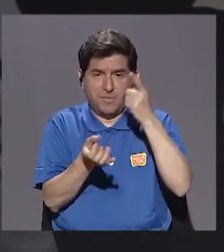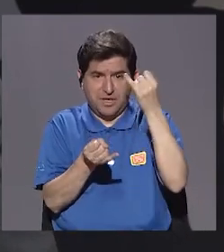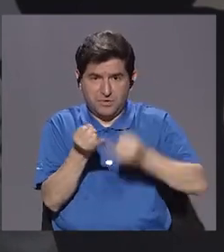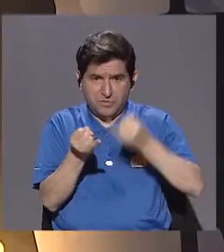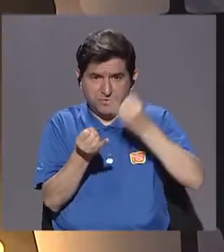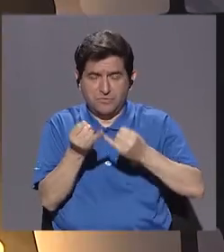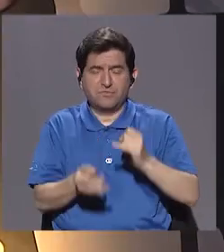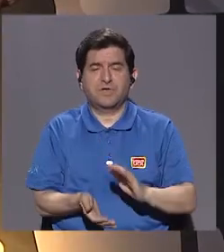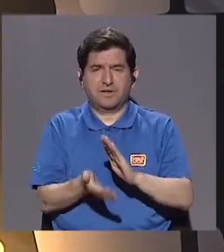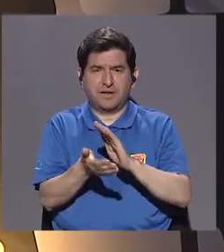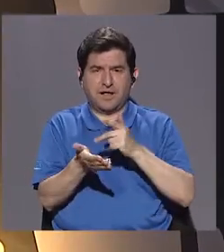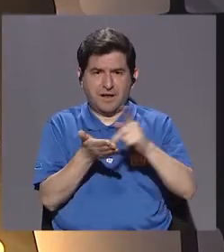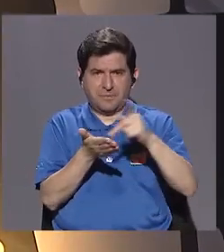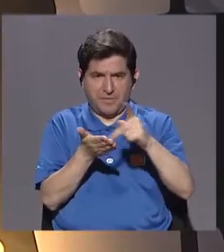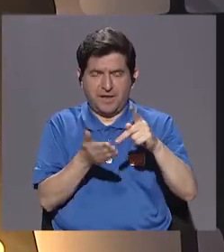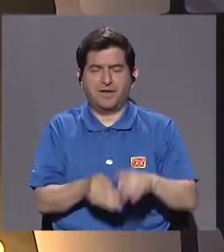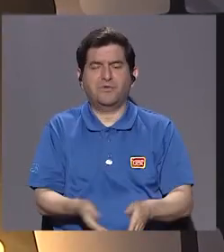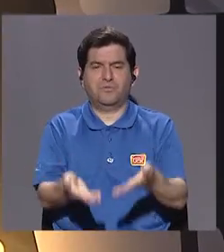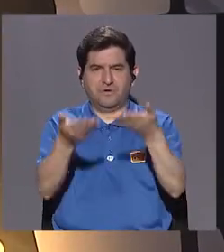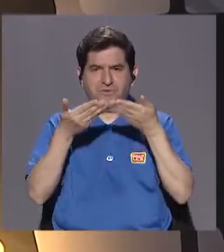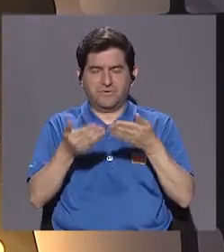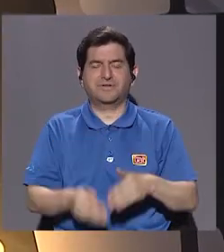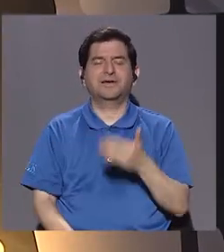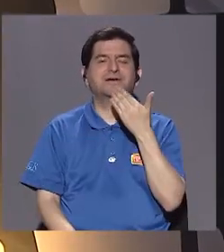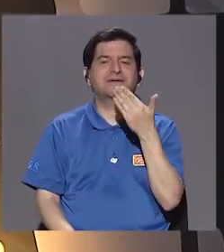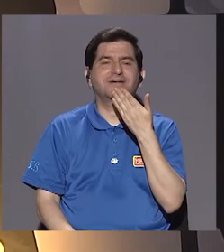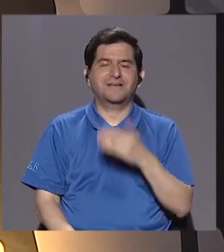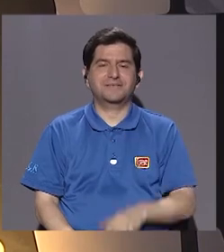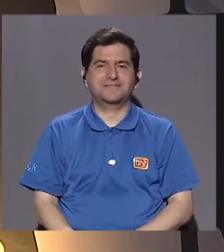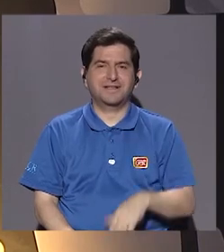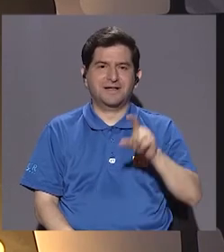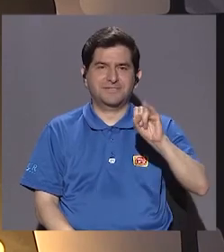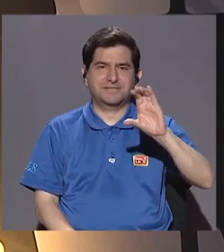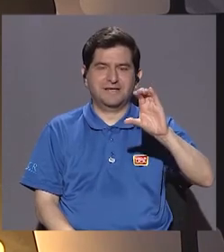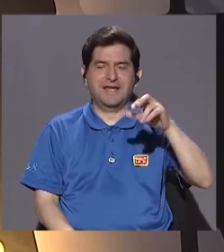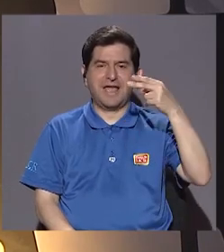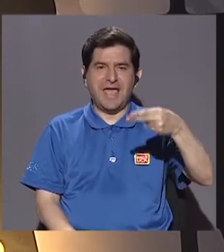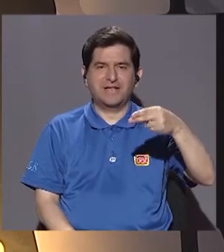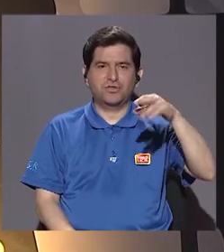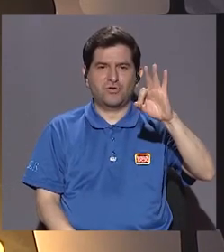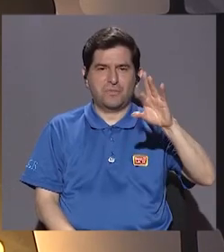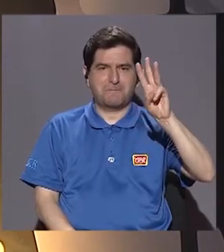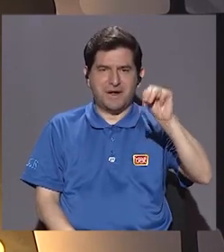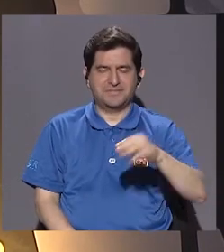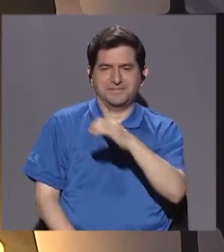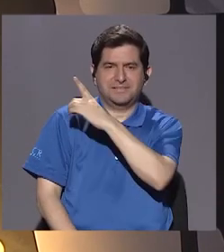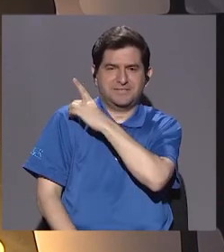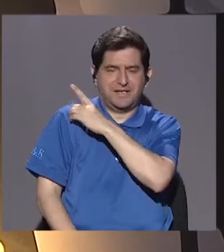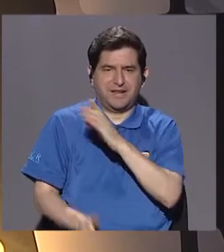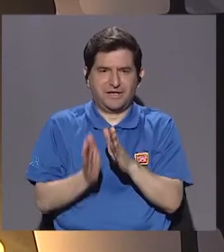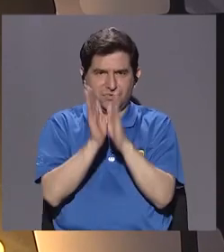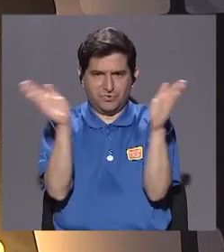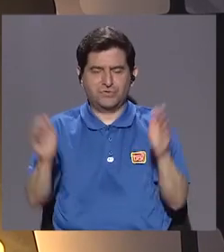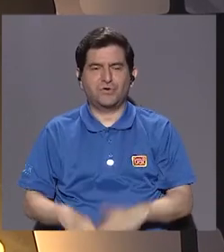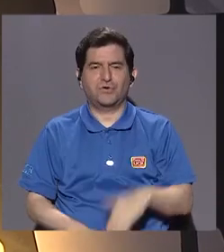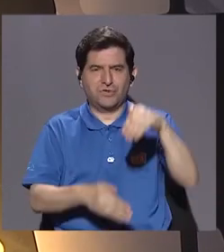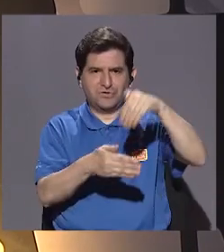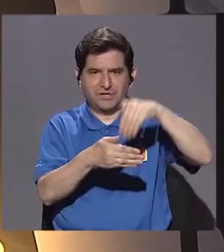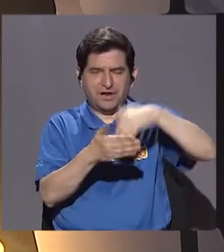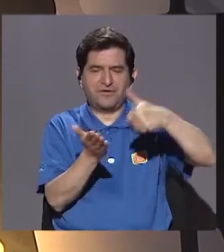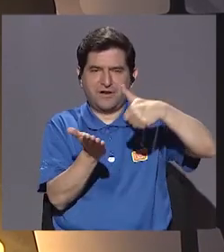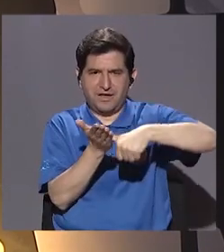estar presentado pues agradecemos muchísimo al licenciado héctor fernández macy's quien es el director general del registro